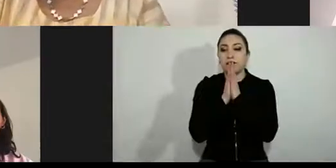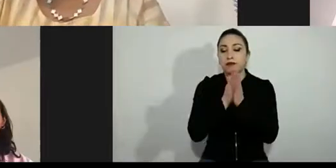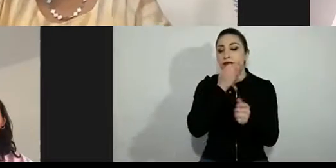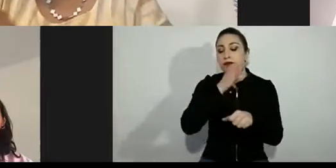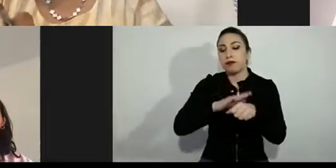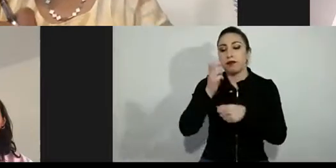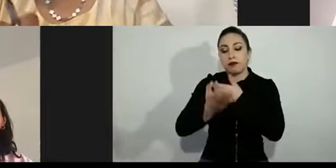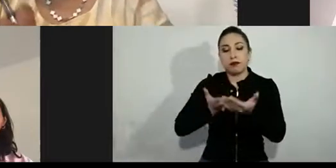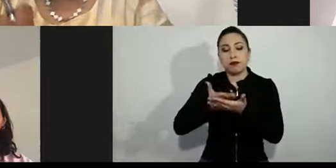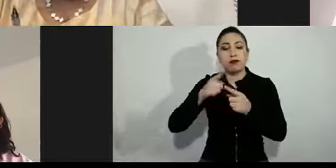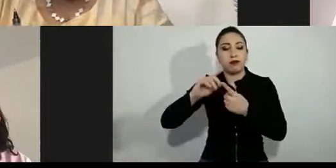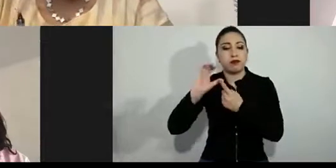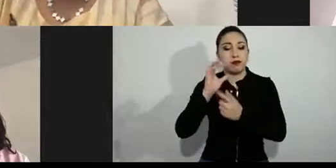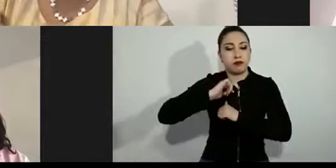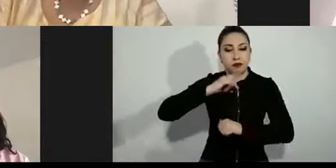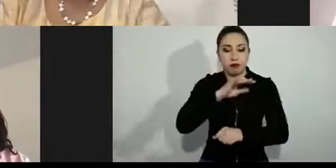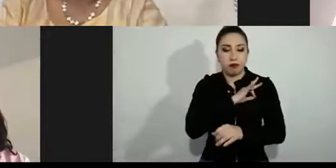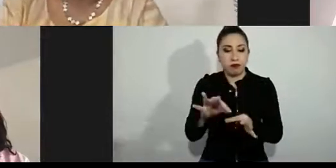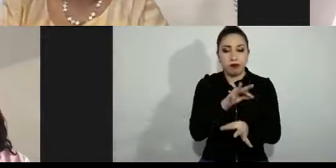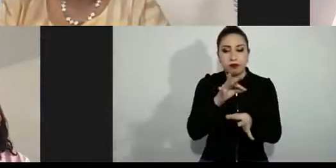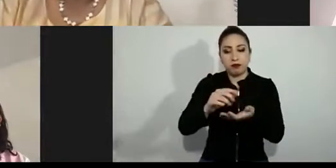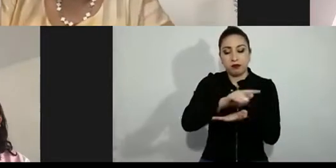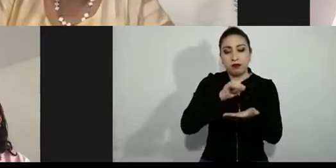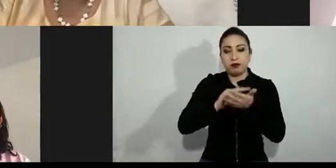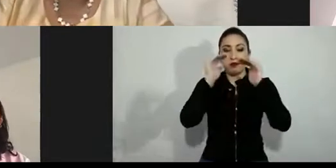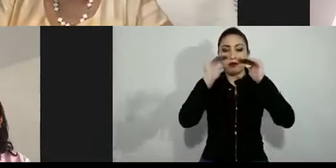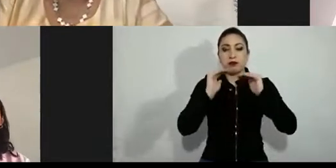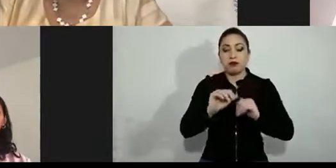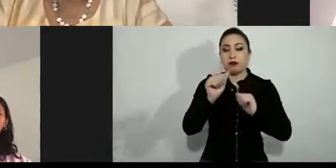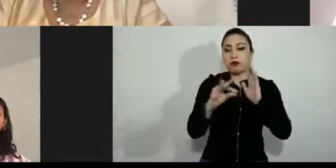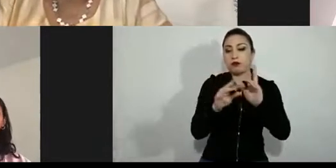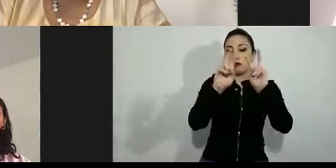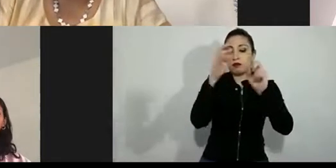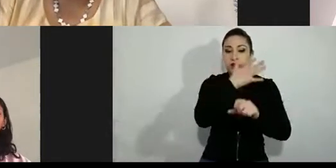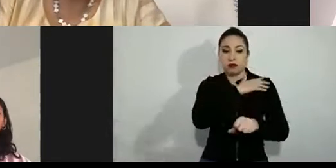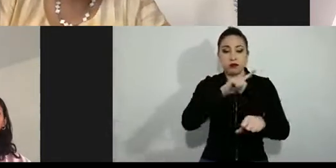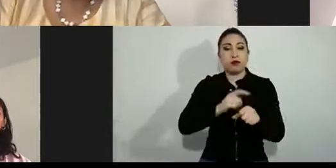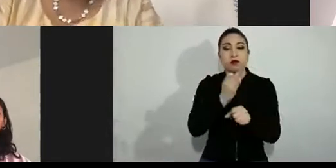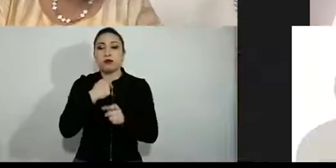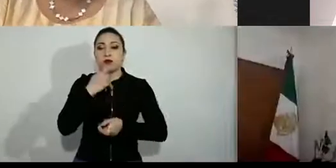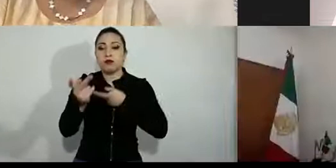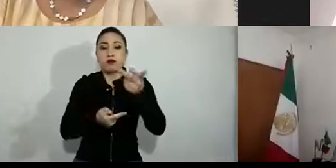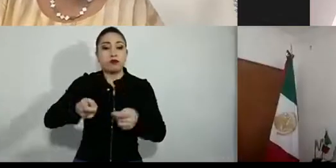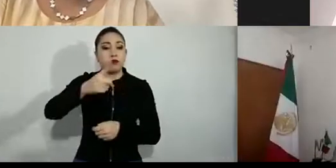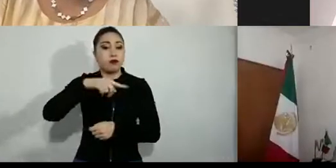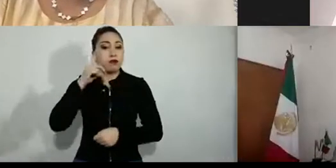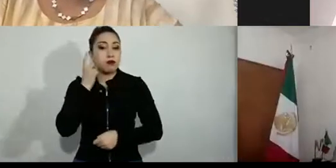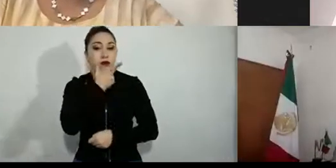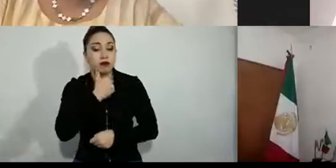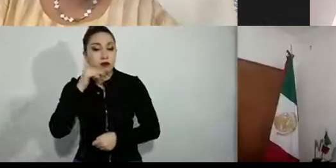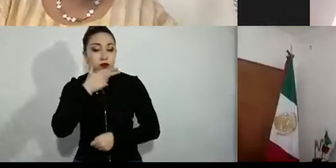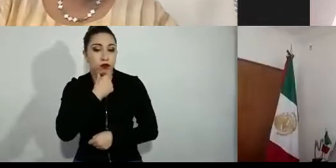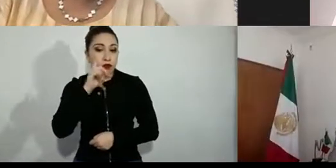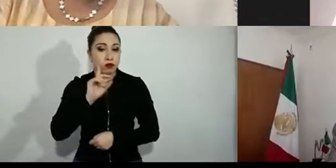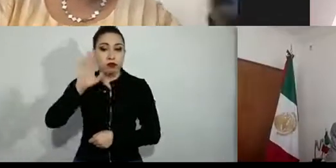siguiente punto del orden del día es el relativo a asuntos generales Yo preguntaría si alguna diputada o diputado desea hacer uso de la